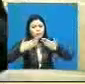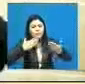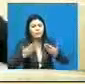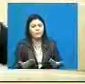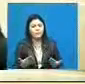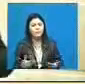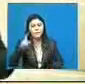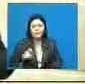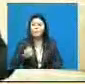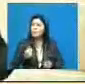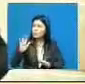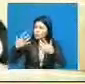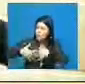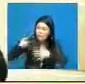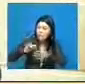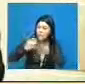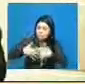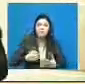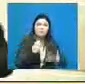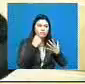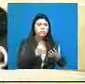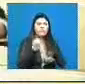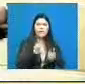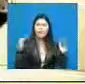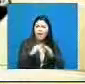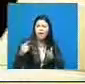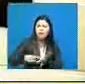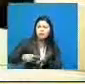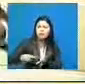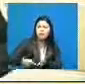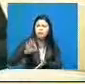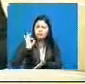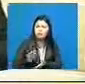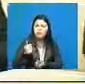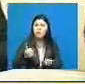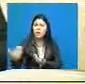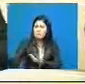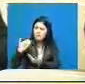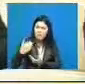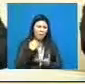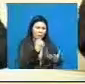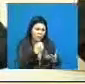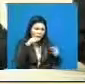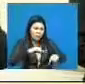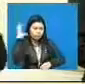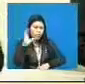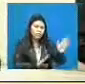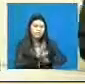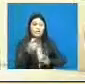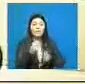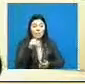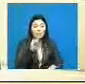que hace que las empresas inviertan, que los hogares consuman, que los inversionistas extranjeros vengan al país. Es